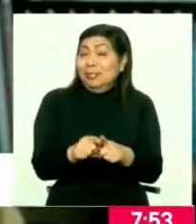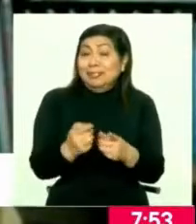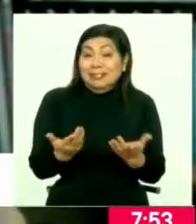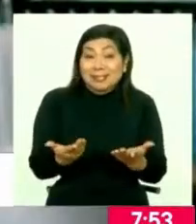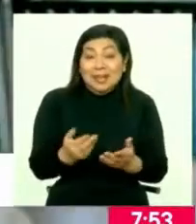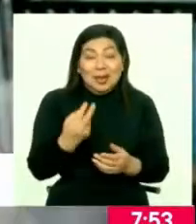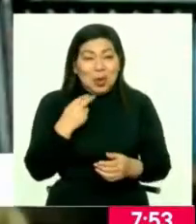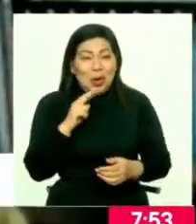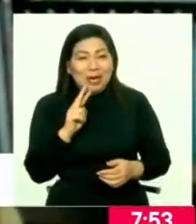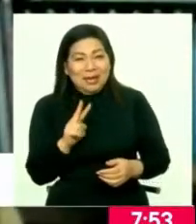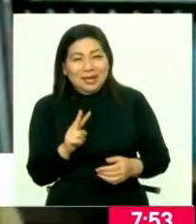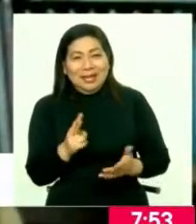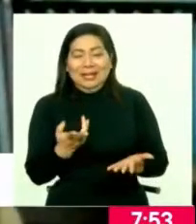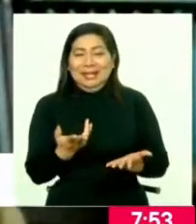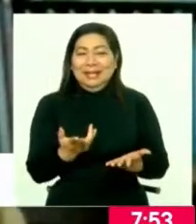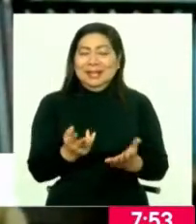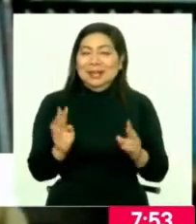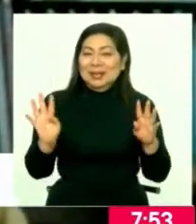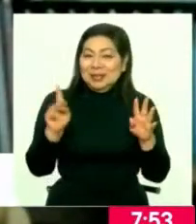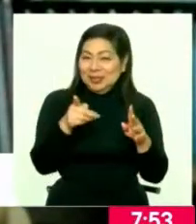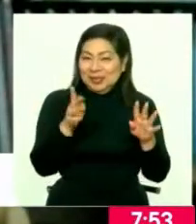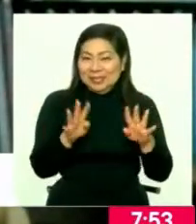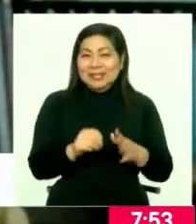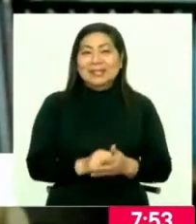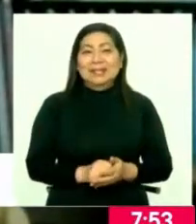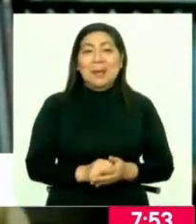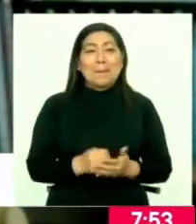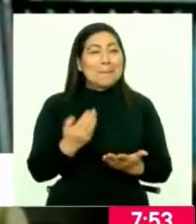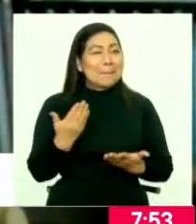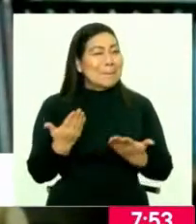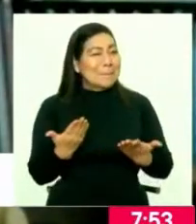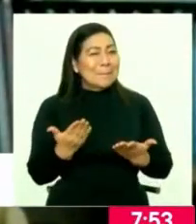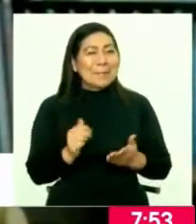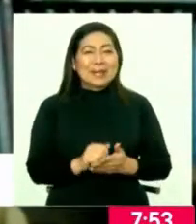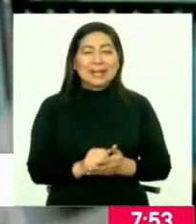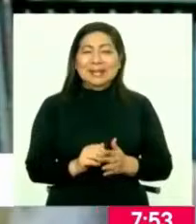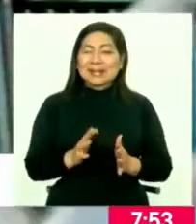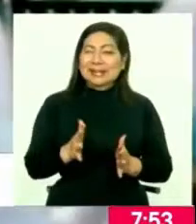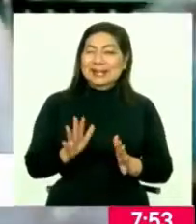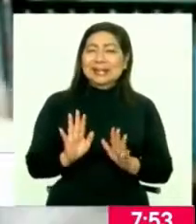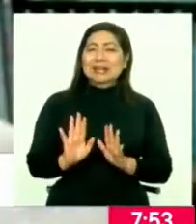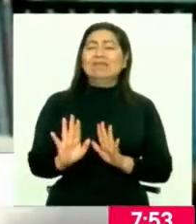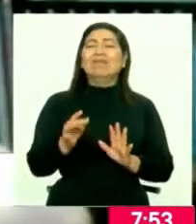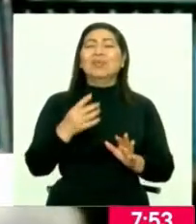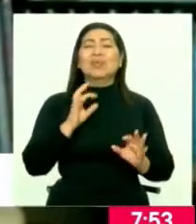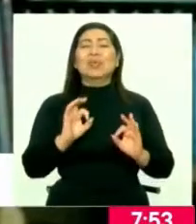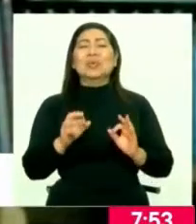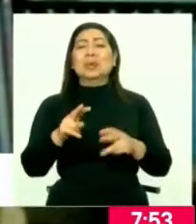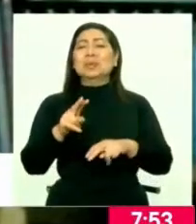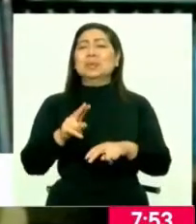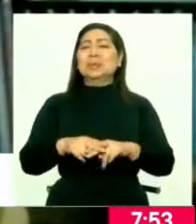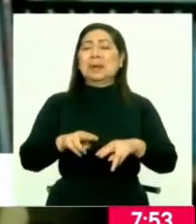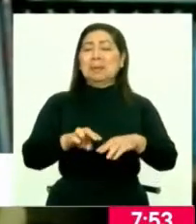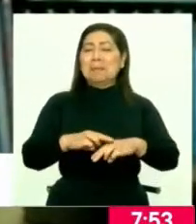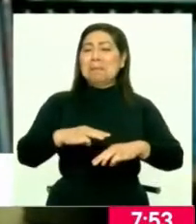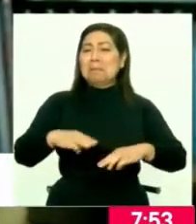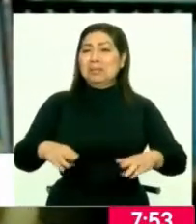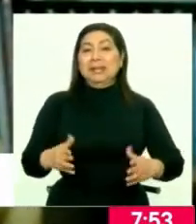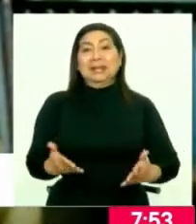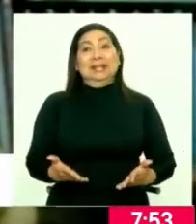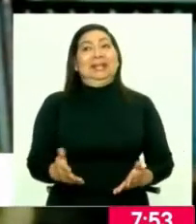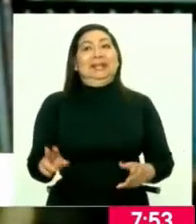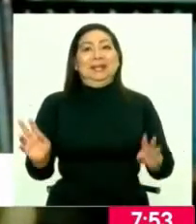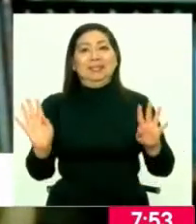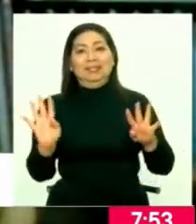Entonces, ayer yo he visto un video, incluso no sé si lo viste, donde tiene, parece tener una actitud medio despectiva cuando se sienta en la mesa.